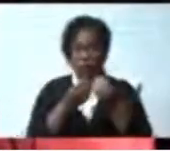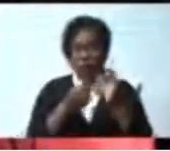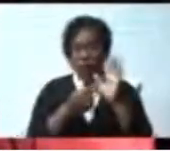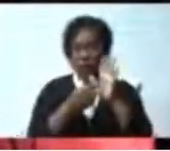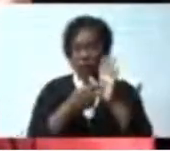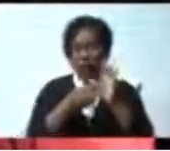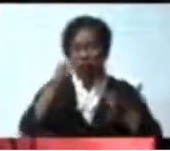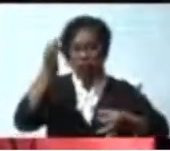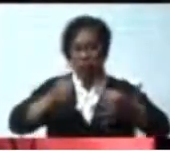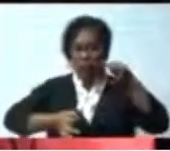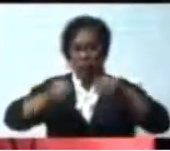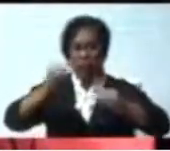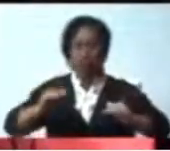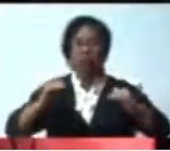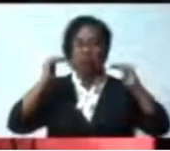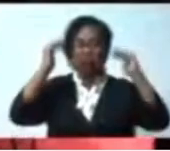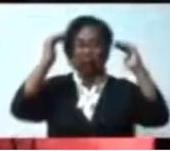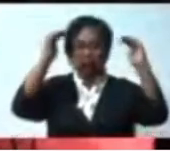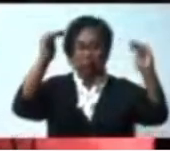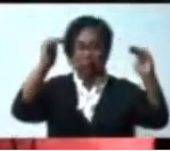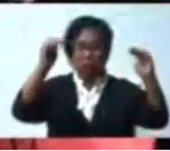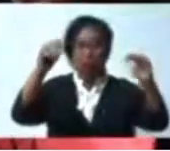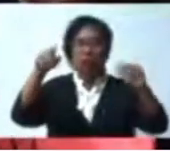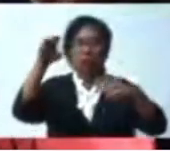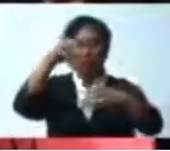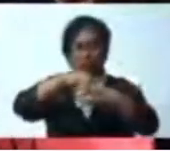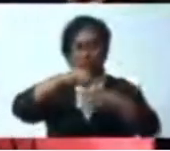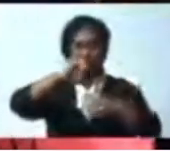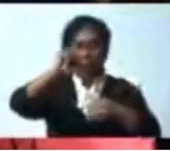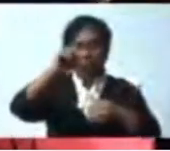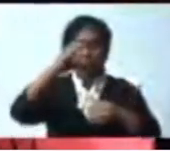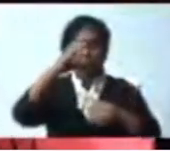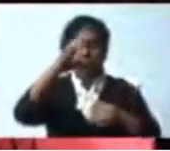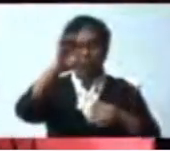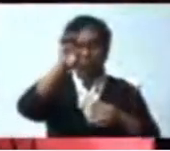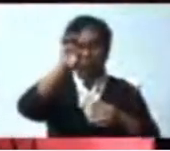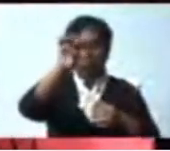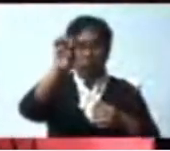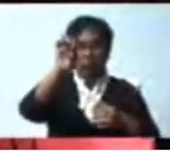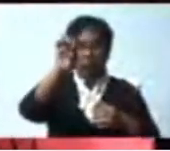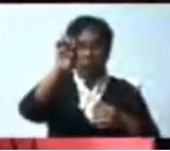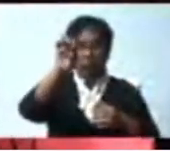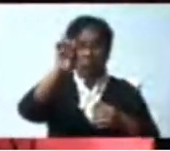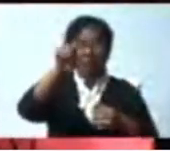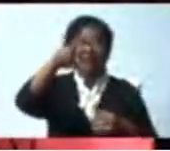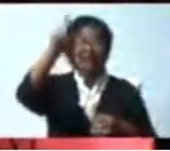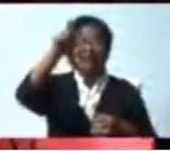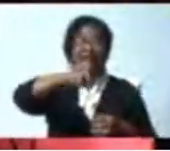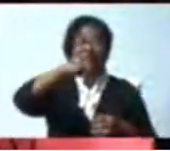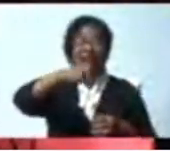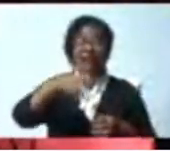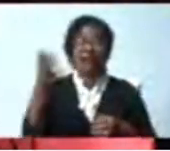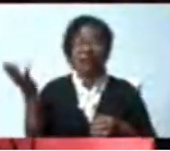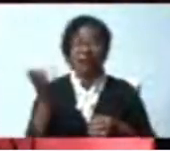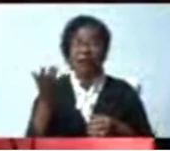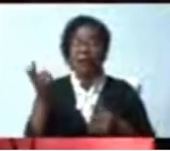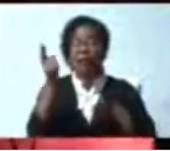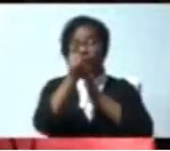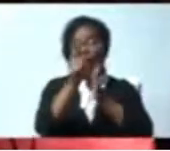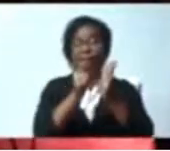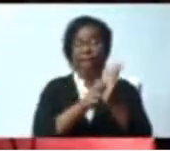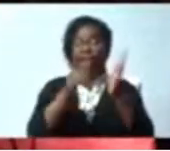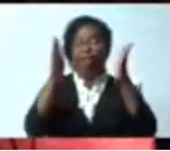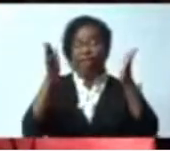Electoral, necesariamente tiene que ser abogado del área de las leyes, de la justicia.